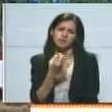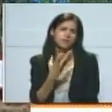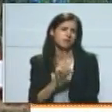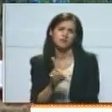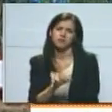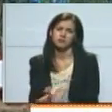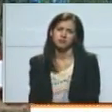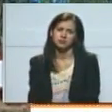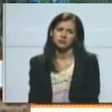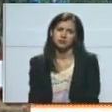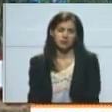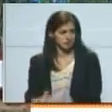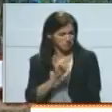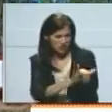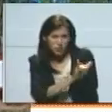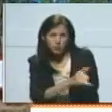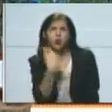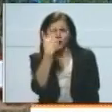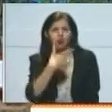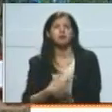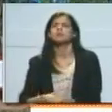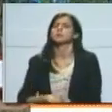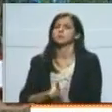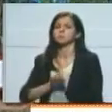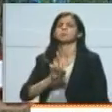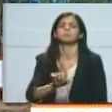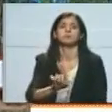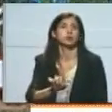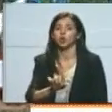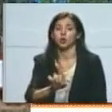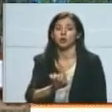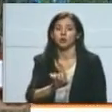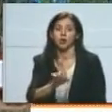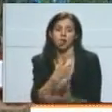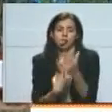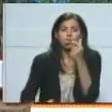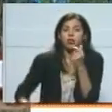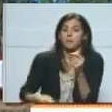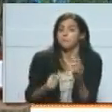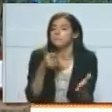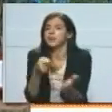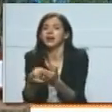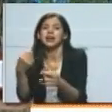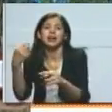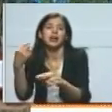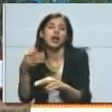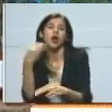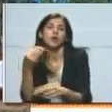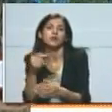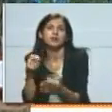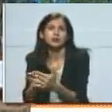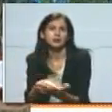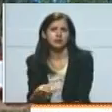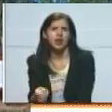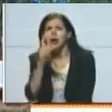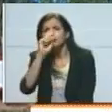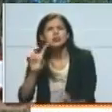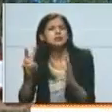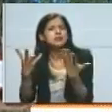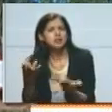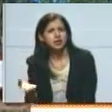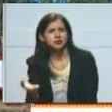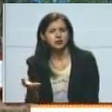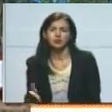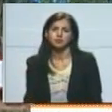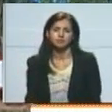¿Por qué no dan la cara ellos mismos, sino que van a poner a niños? 17 años tenía este niño, ¿vale? Eso no es una guerra, esto